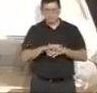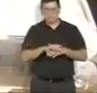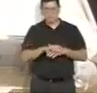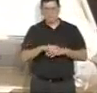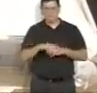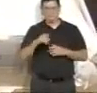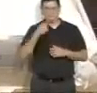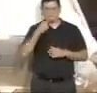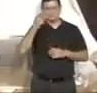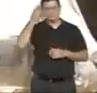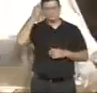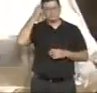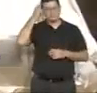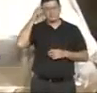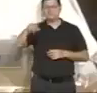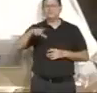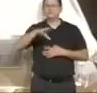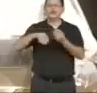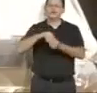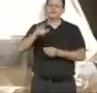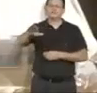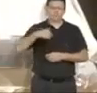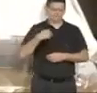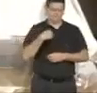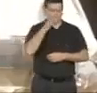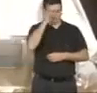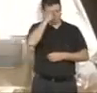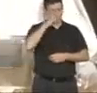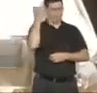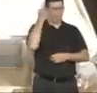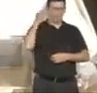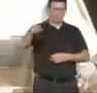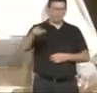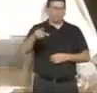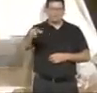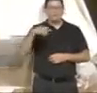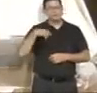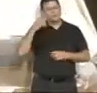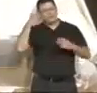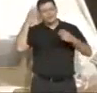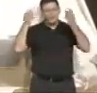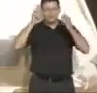Piensan por el pueblo. No dejan pensar al pueblo.